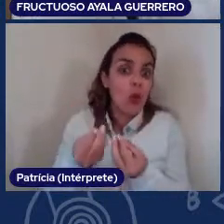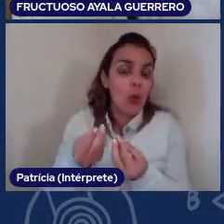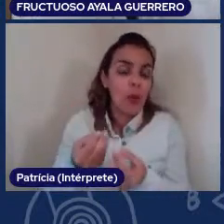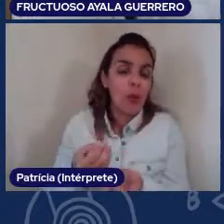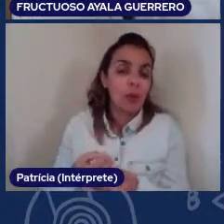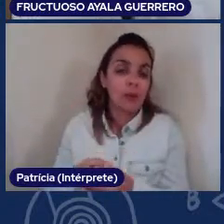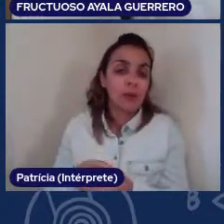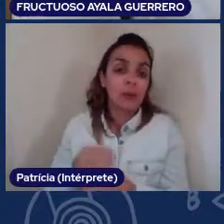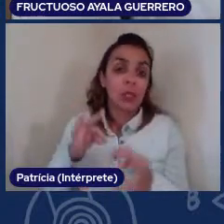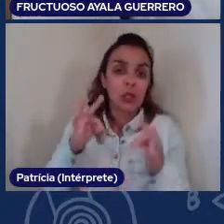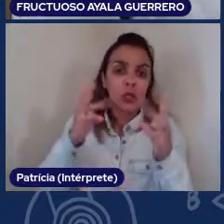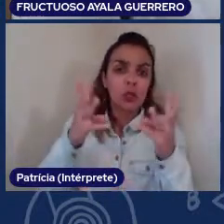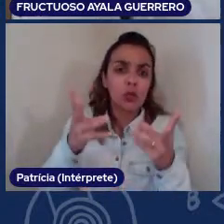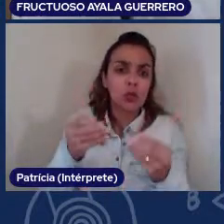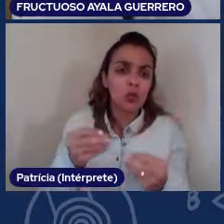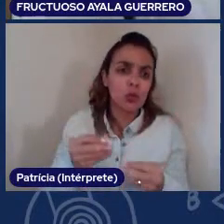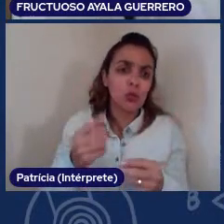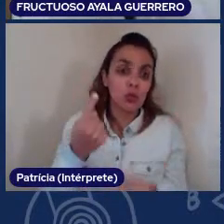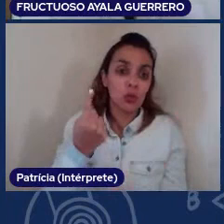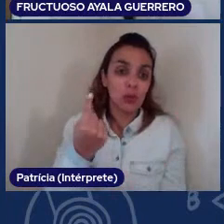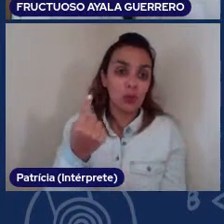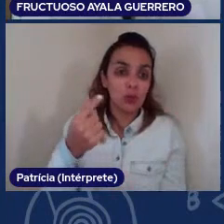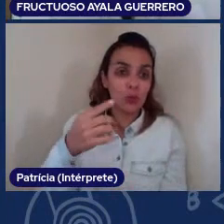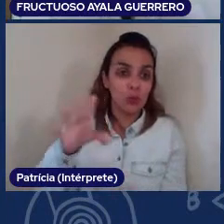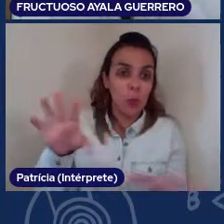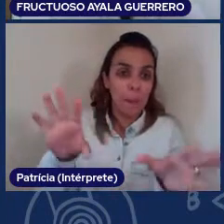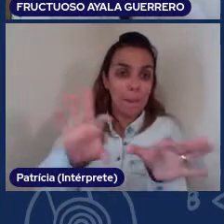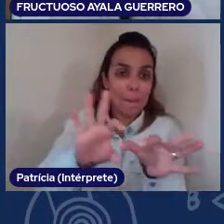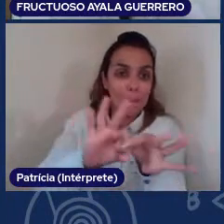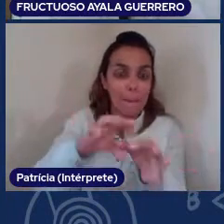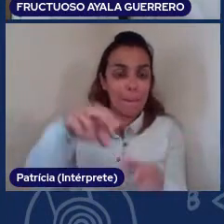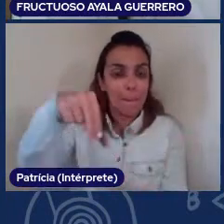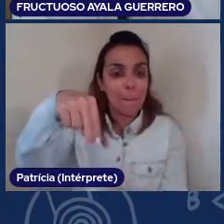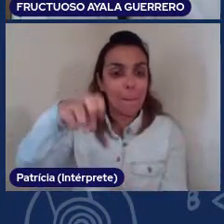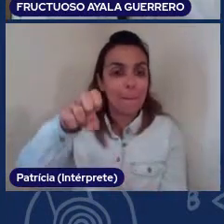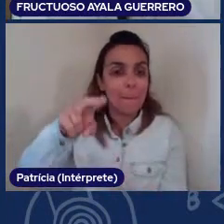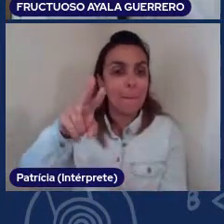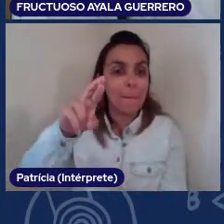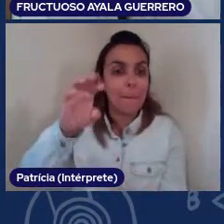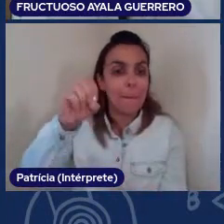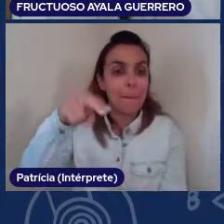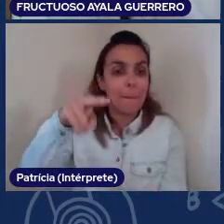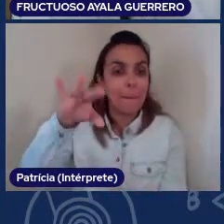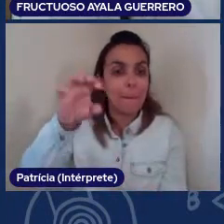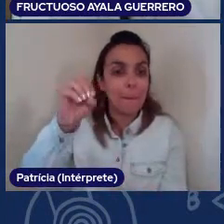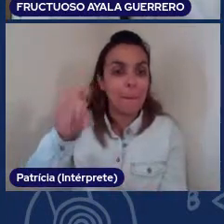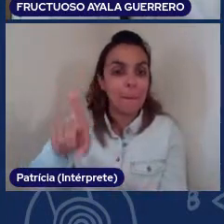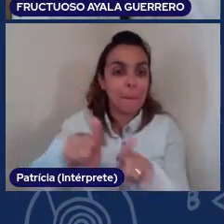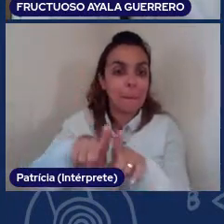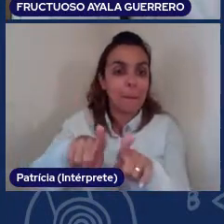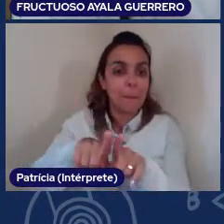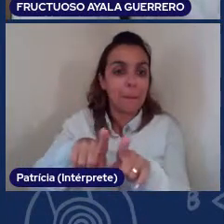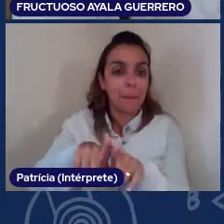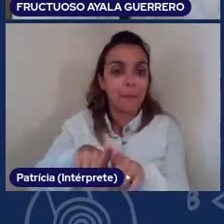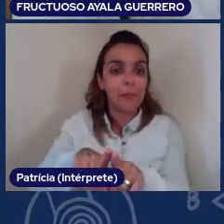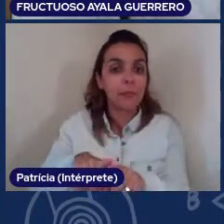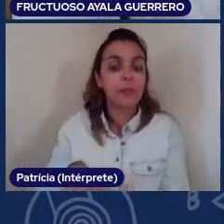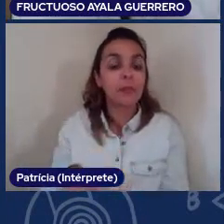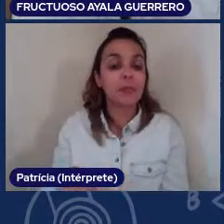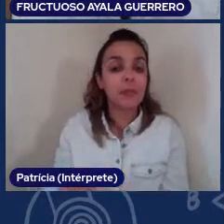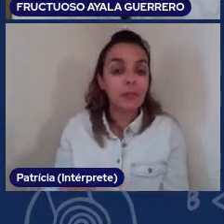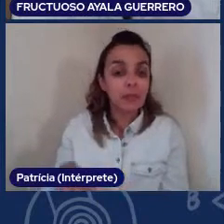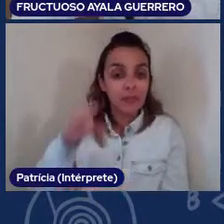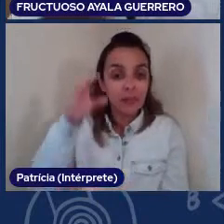se genera por una interacción entre neuronas subcorticales y la corteza cerebral,